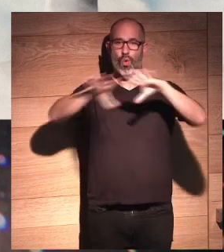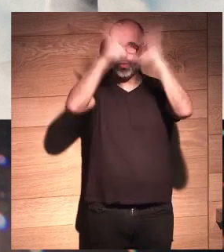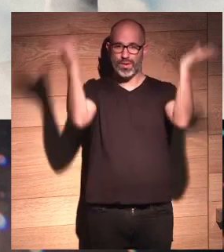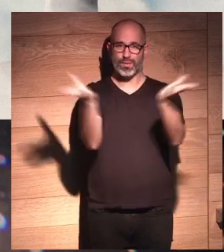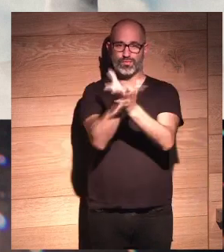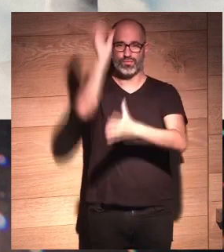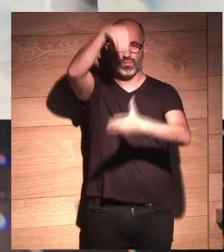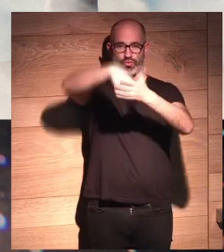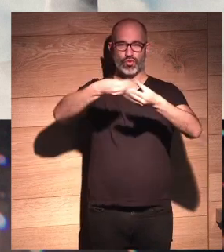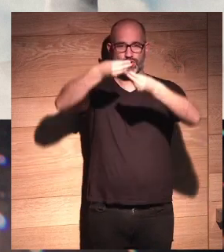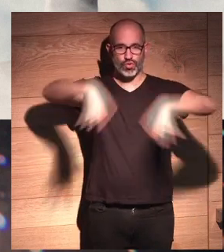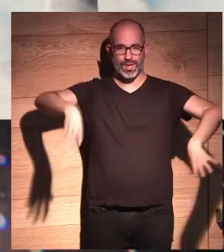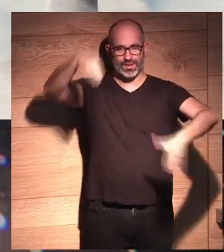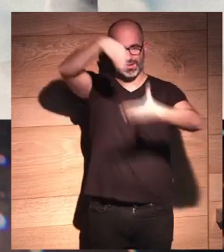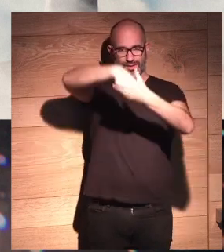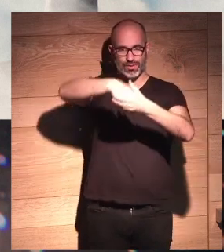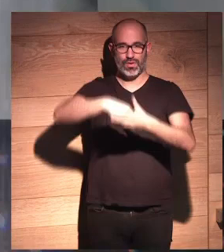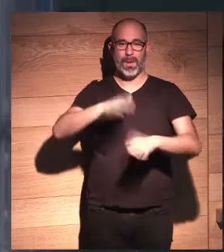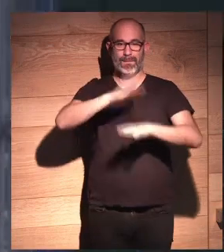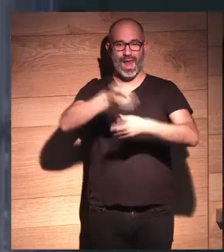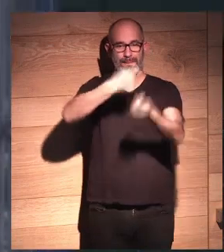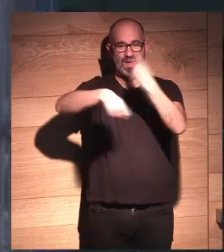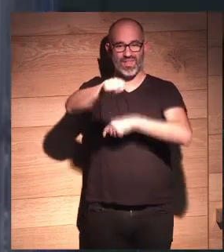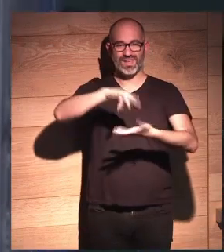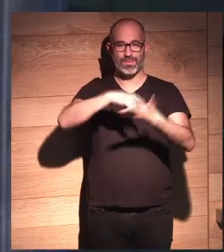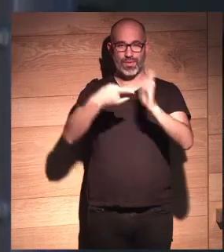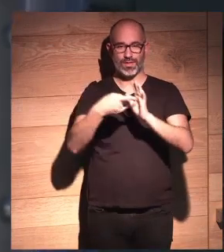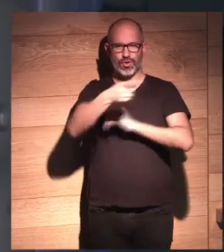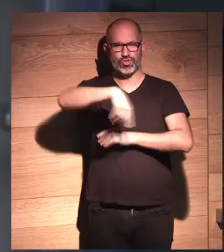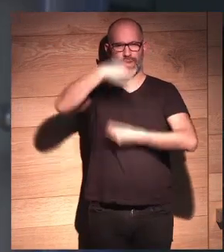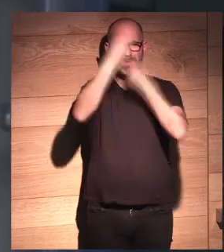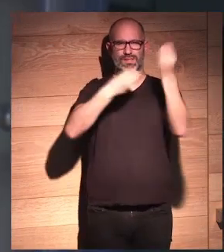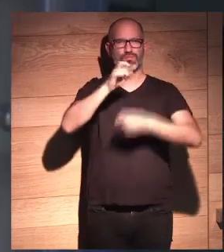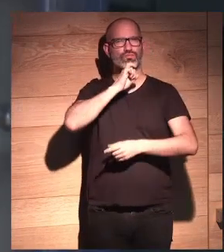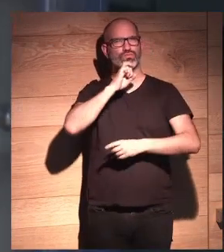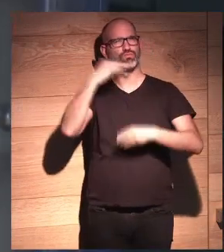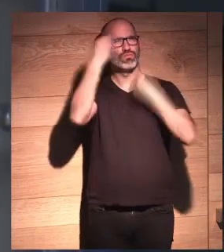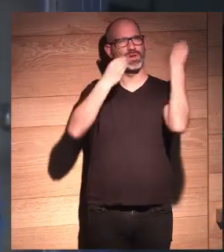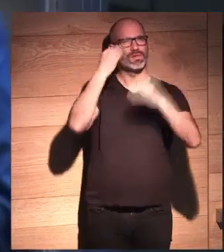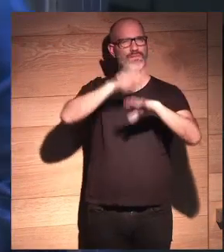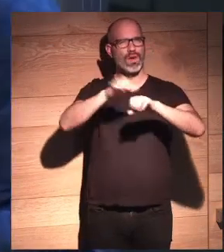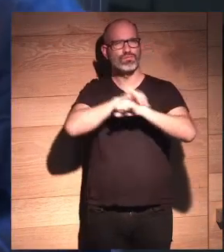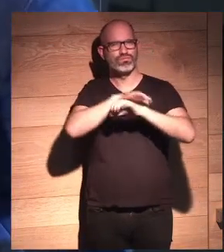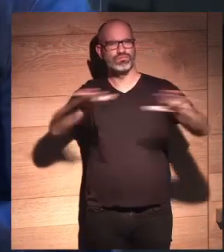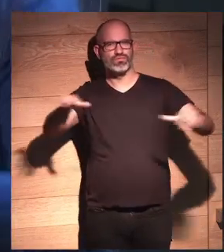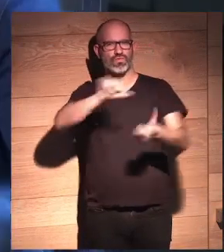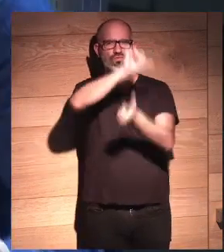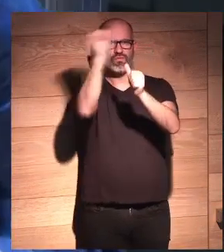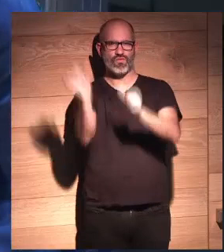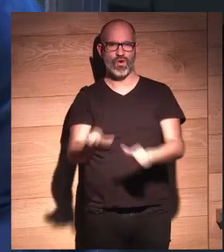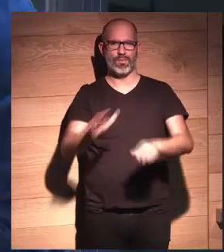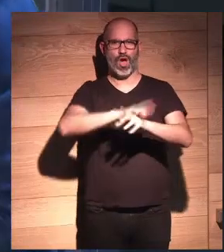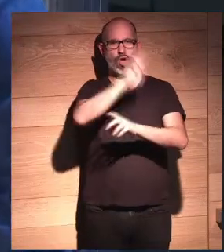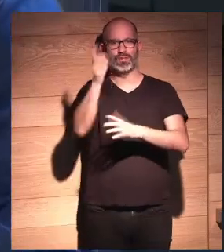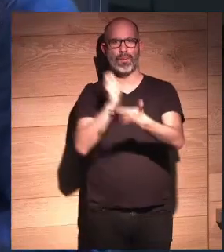que englobamos esta historia. Y para vender este proyecto nos preguntamos cómo podíamos trasladar esto a